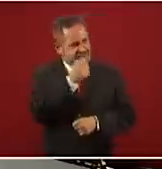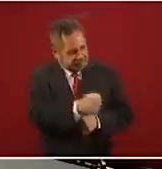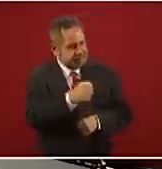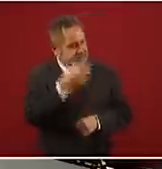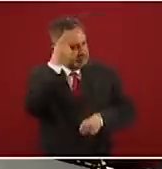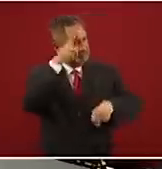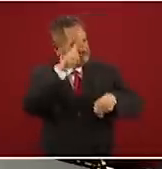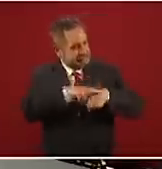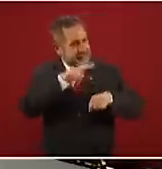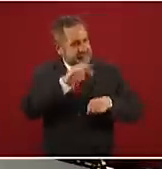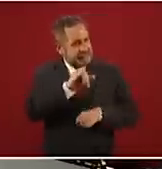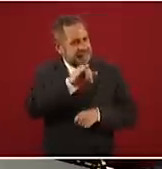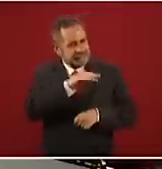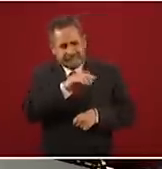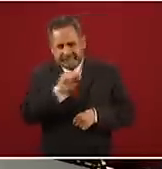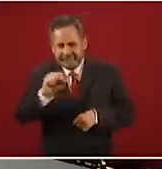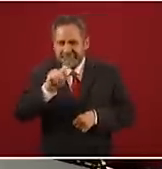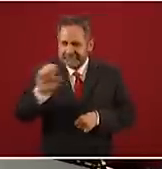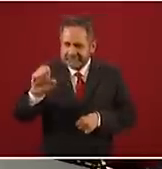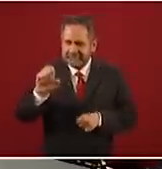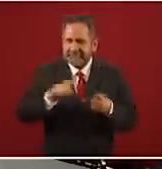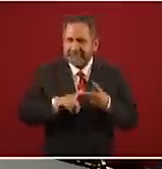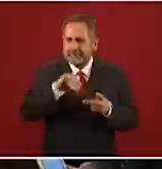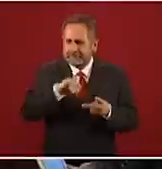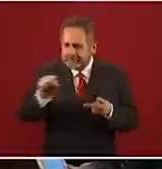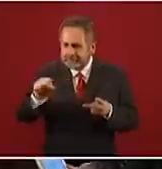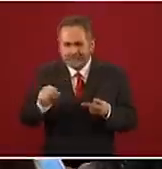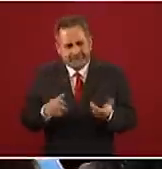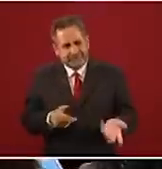demandados? Delegado del ISSSTE.